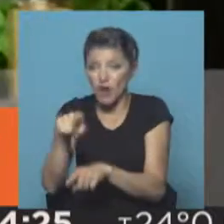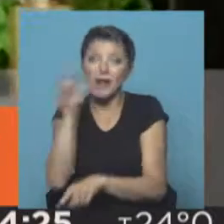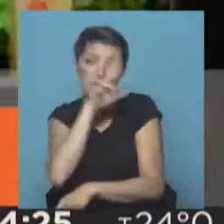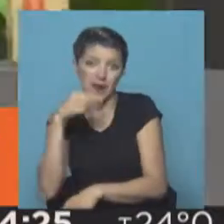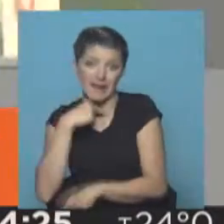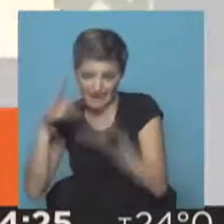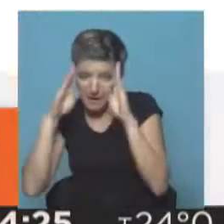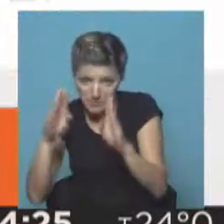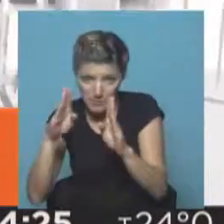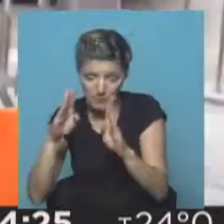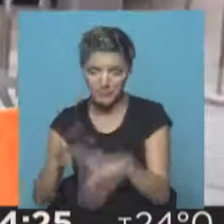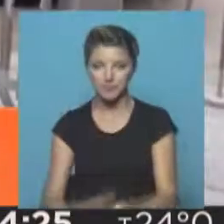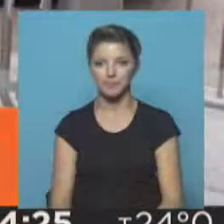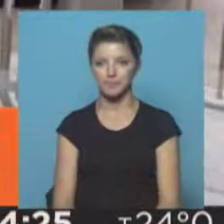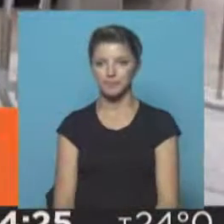hubiera preferido.